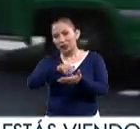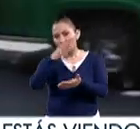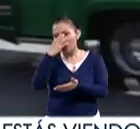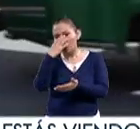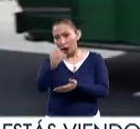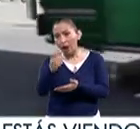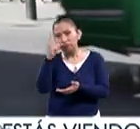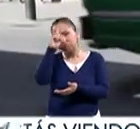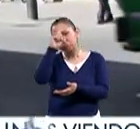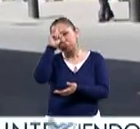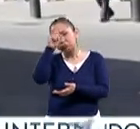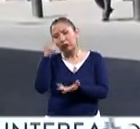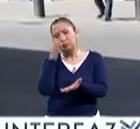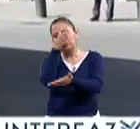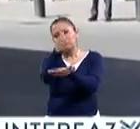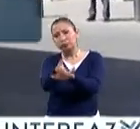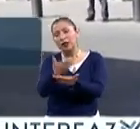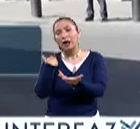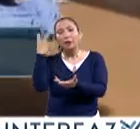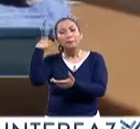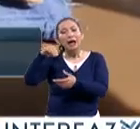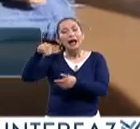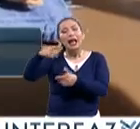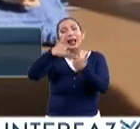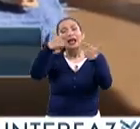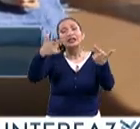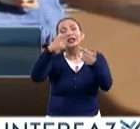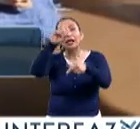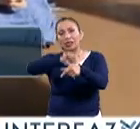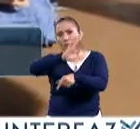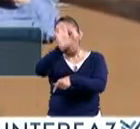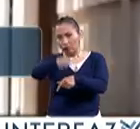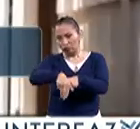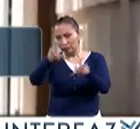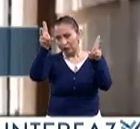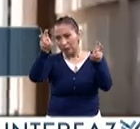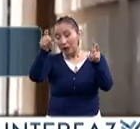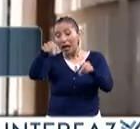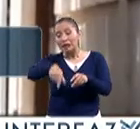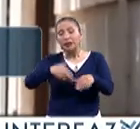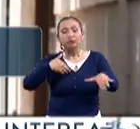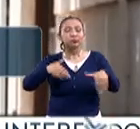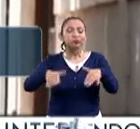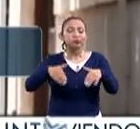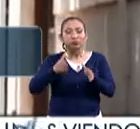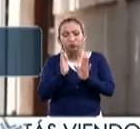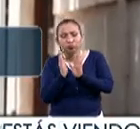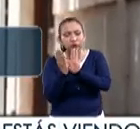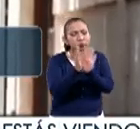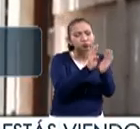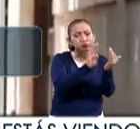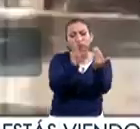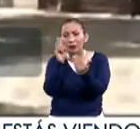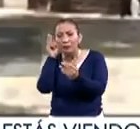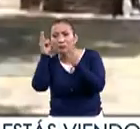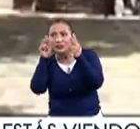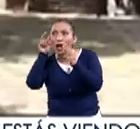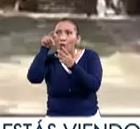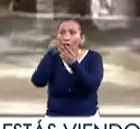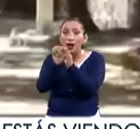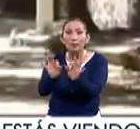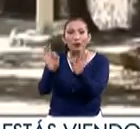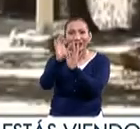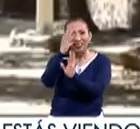Coyoacán, te recomendamos asistir al recorrido de leyendas por el Día de Muertos. Esta caminata por callejones visita sitios emblemáticos